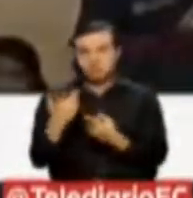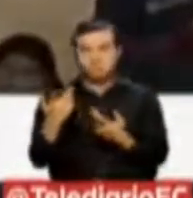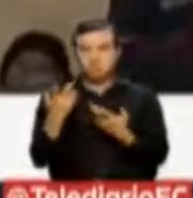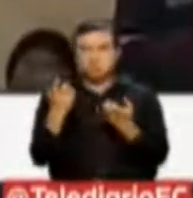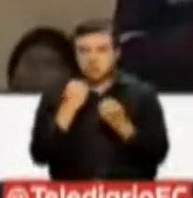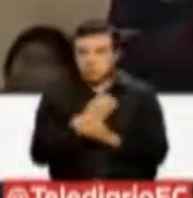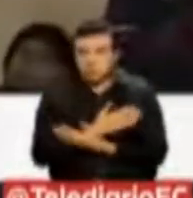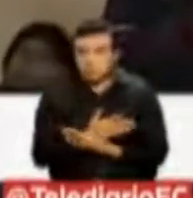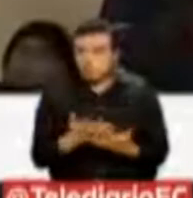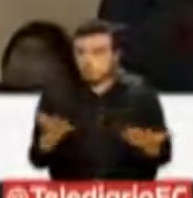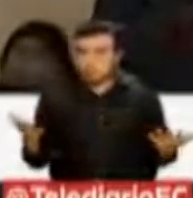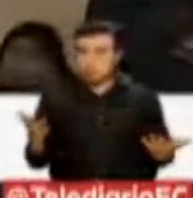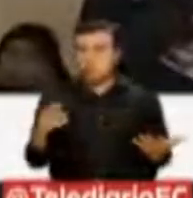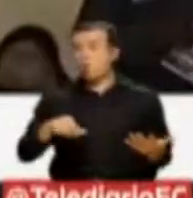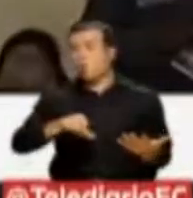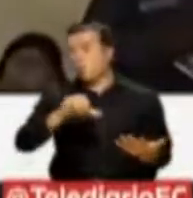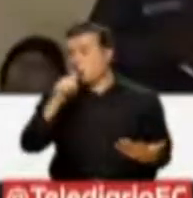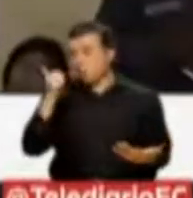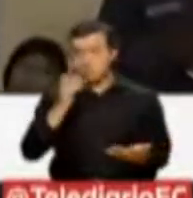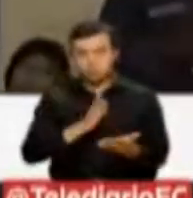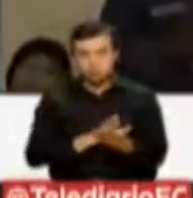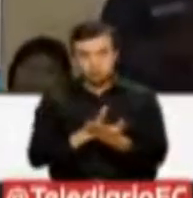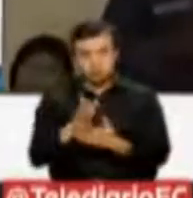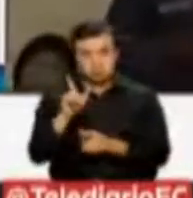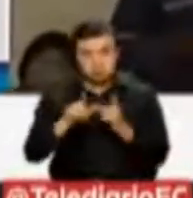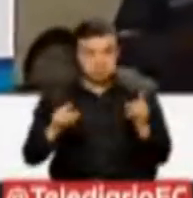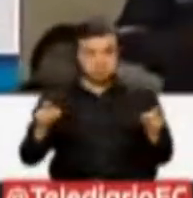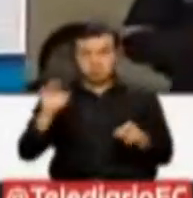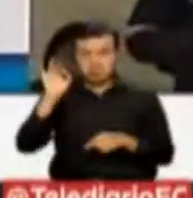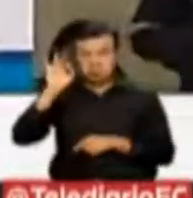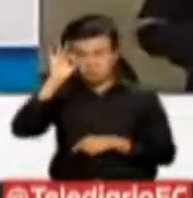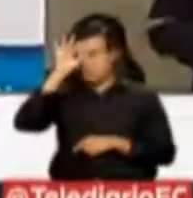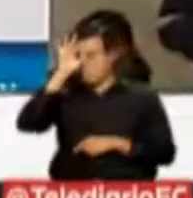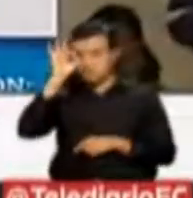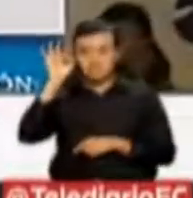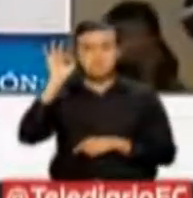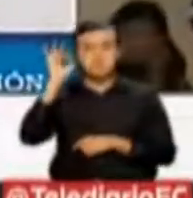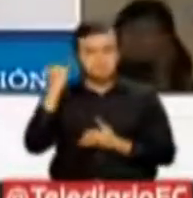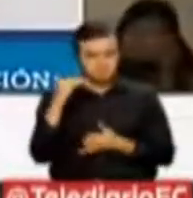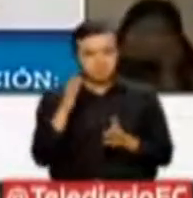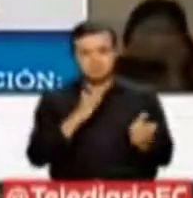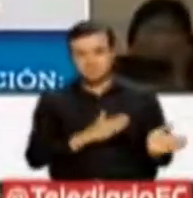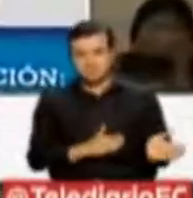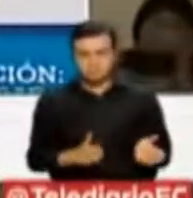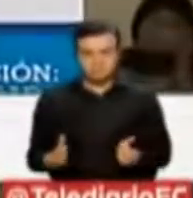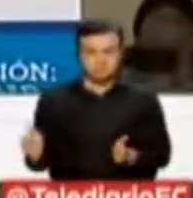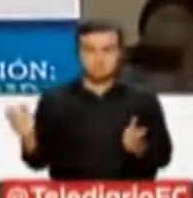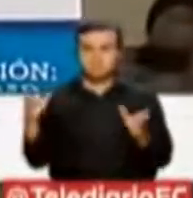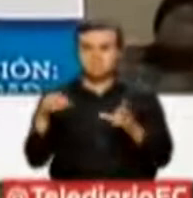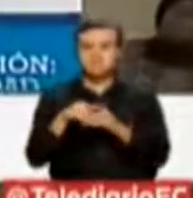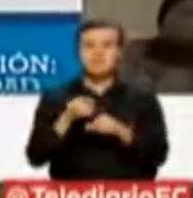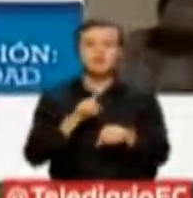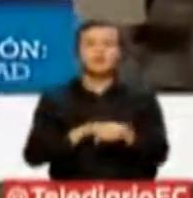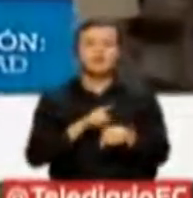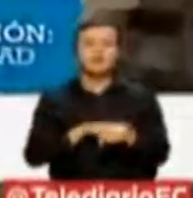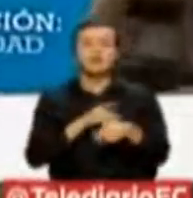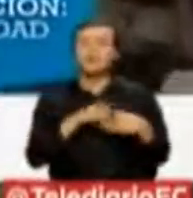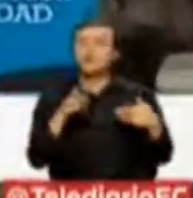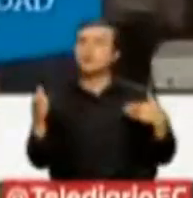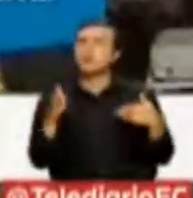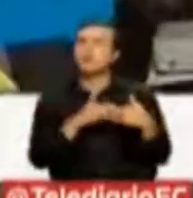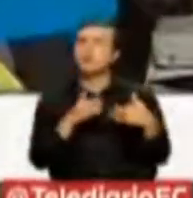dar a conocer también aquellas distintas que de pronto no conocemos es por lo que estamos organizando esta feria. ¿De qué hora a qué hora pueden